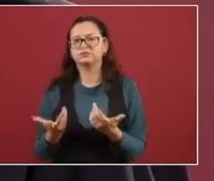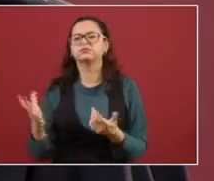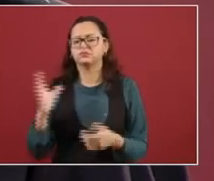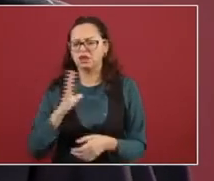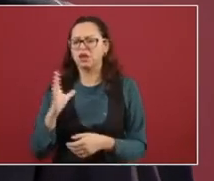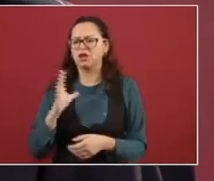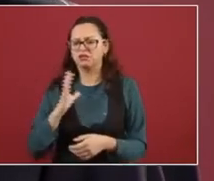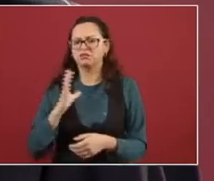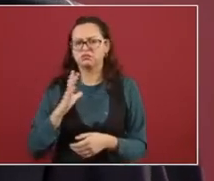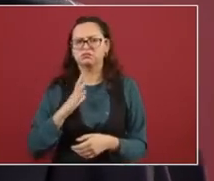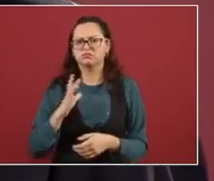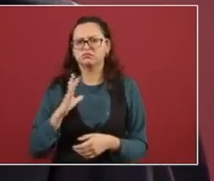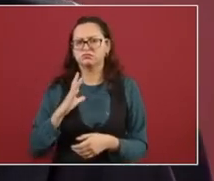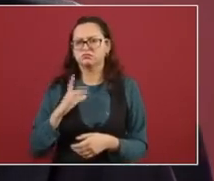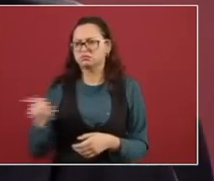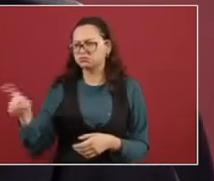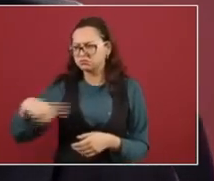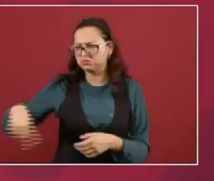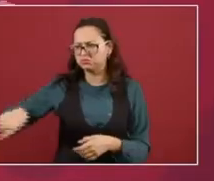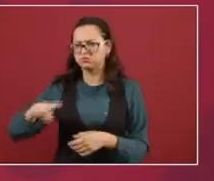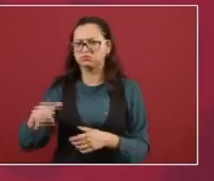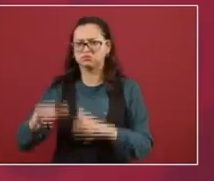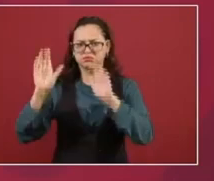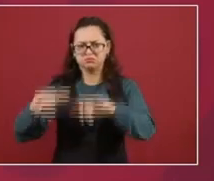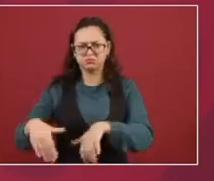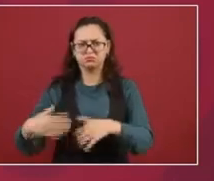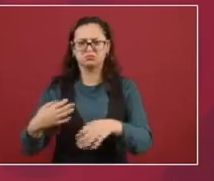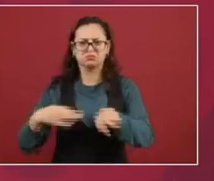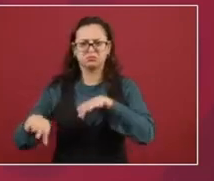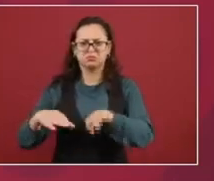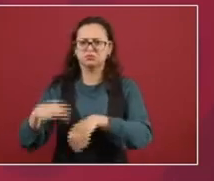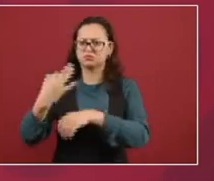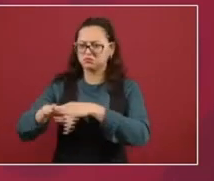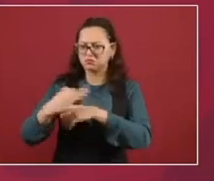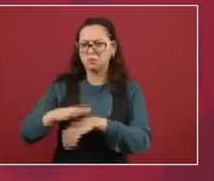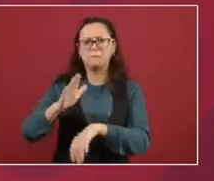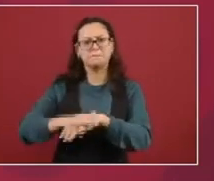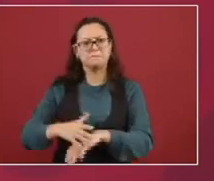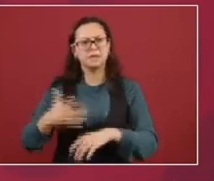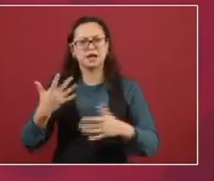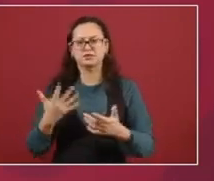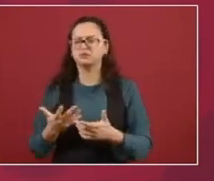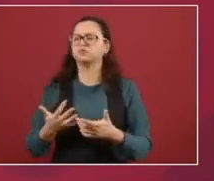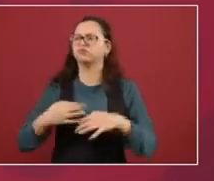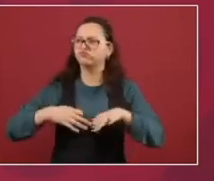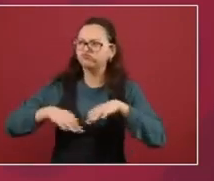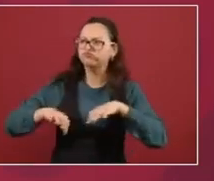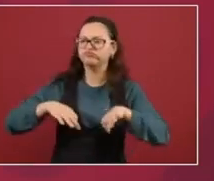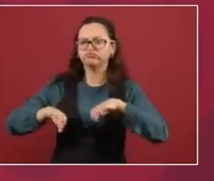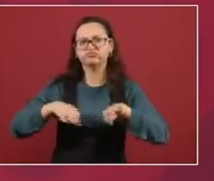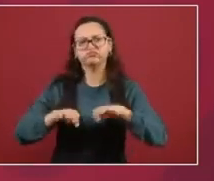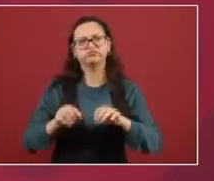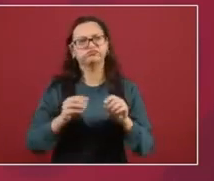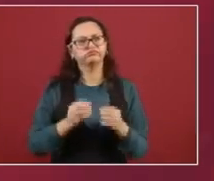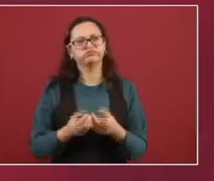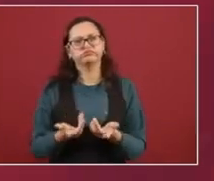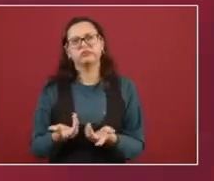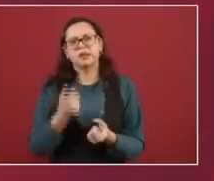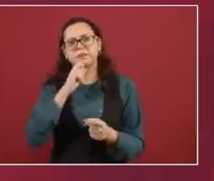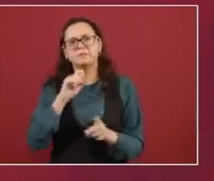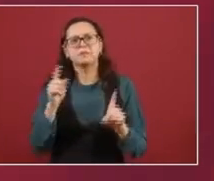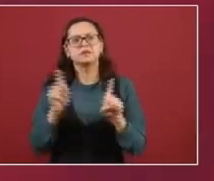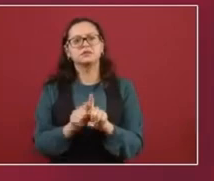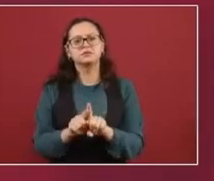son trabajadores transitorios, va a haber más empleo. Y también